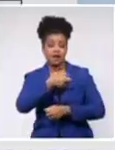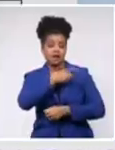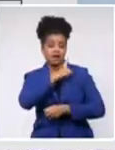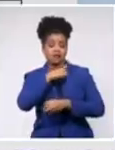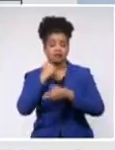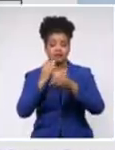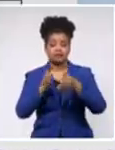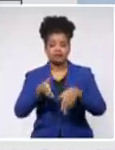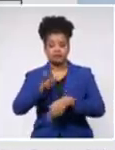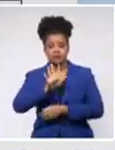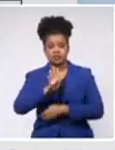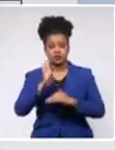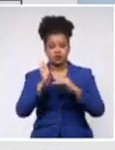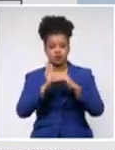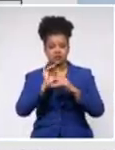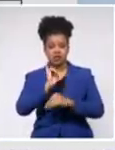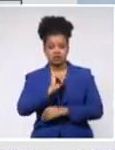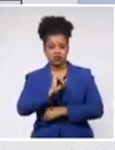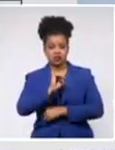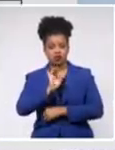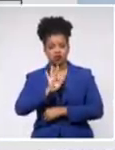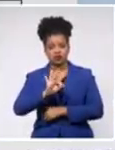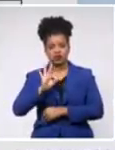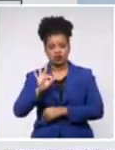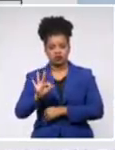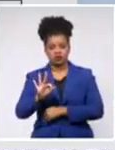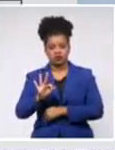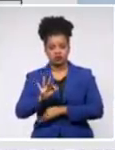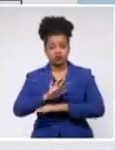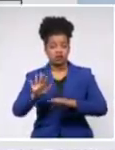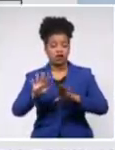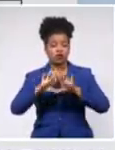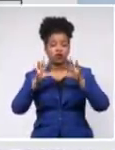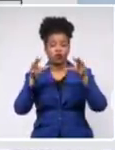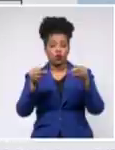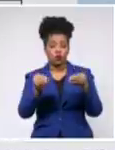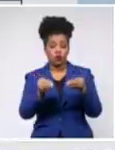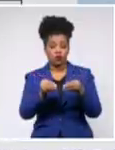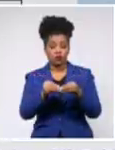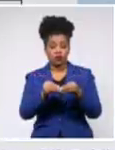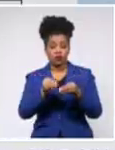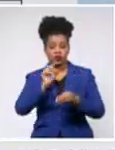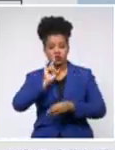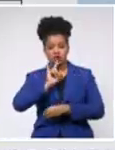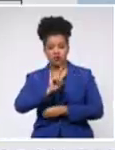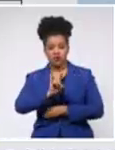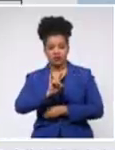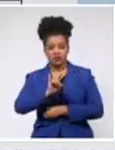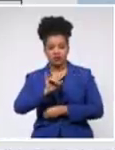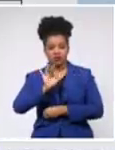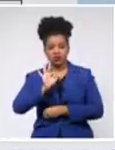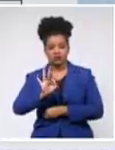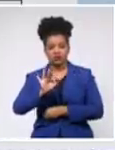5.688 y ya para un acumulado de